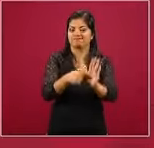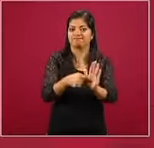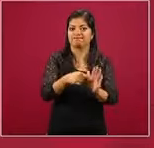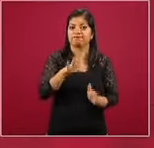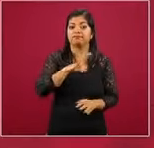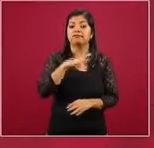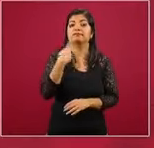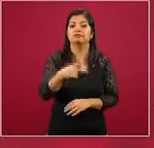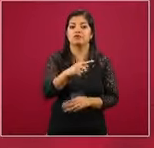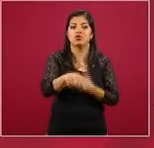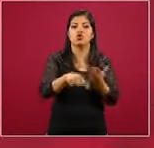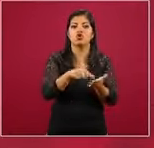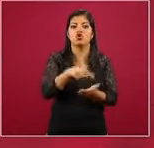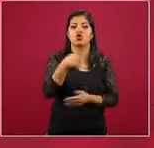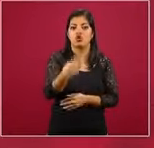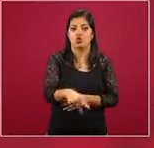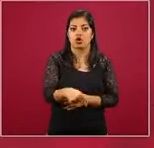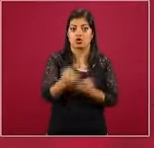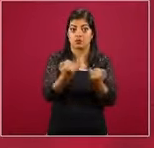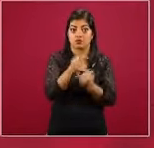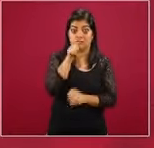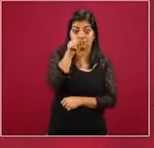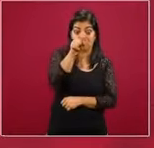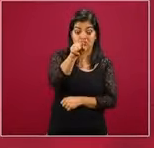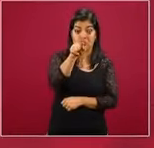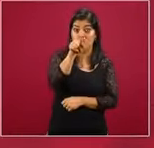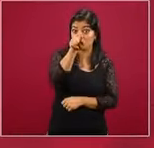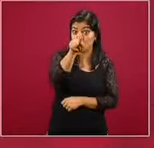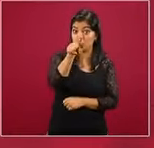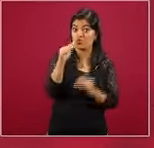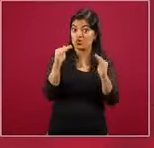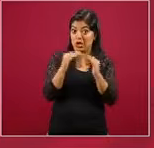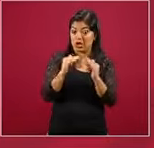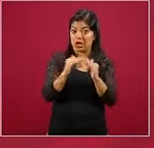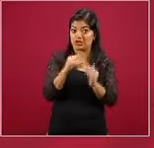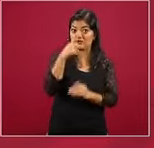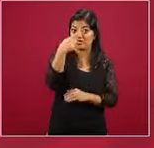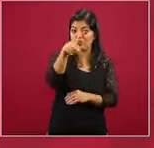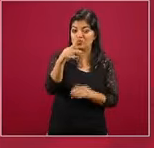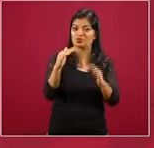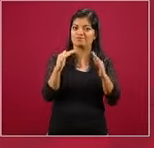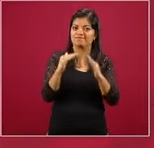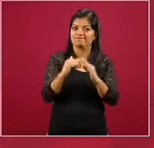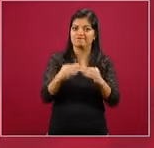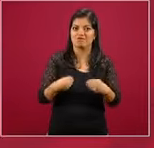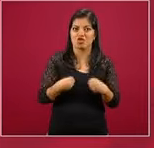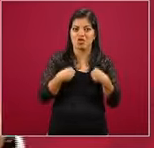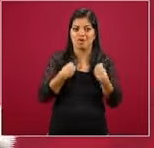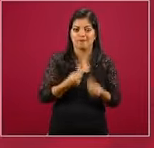local. Nos interesa mucho que usted, desde su casa, desde su domicilio, desde su sitio de